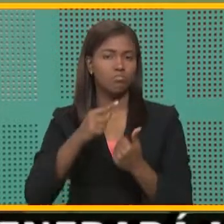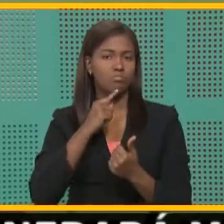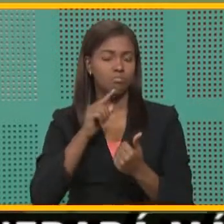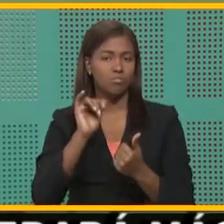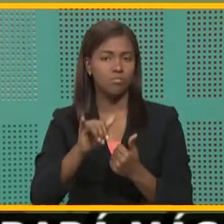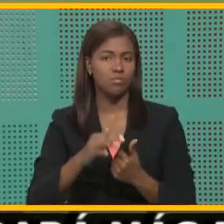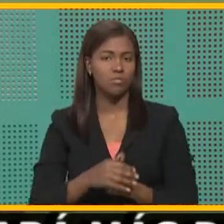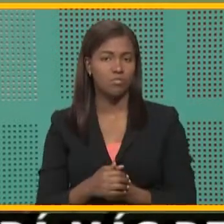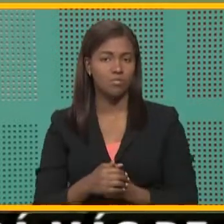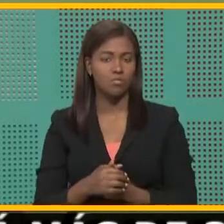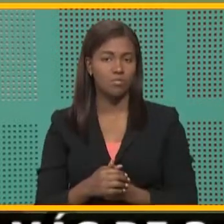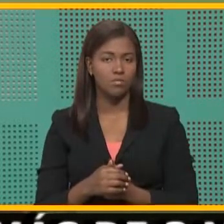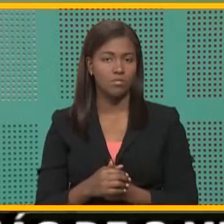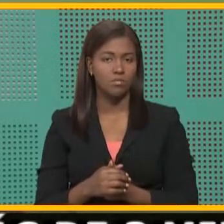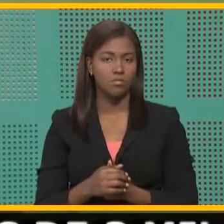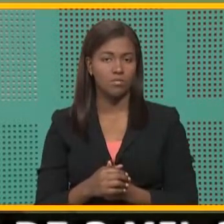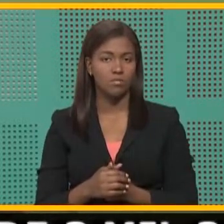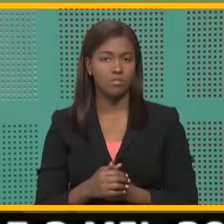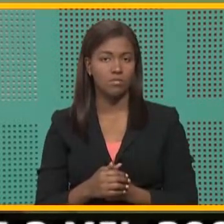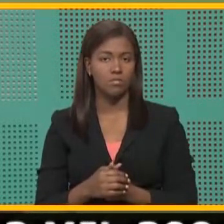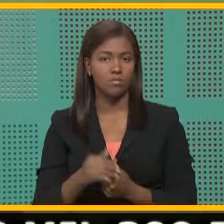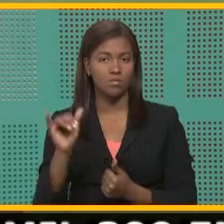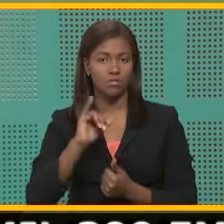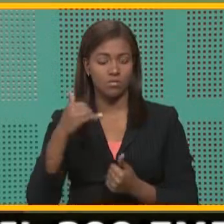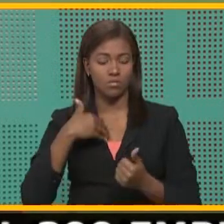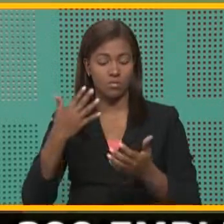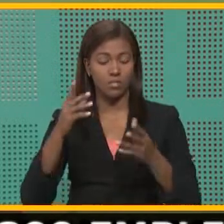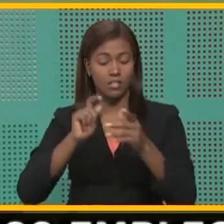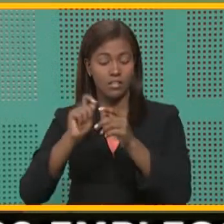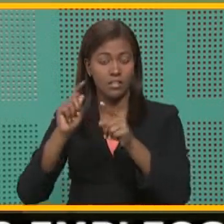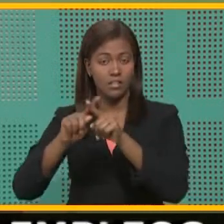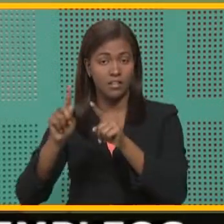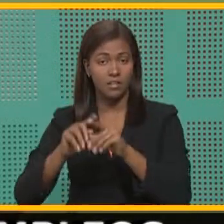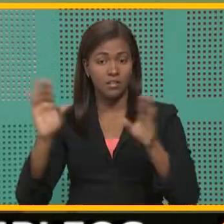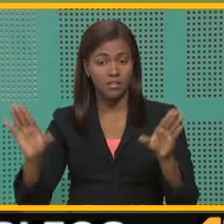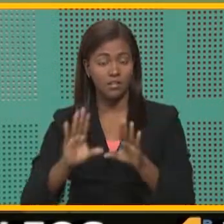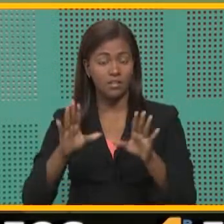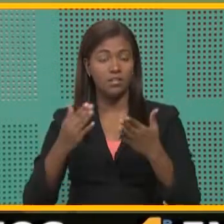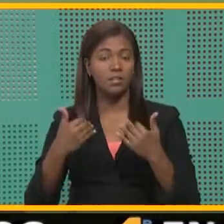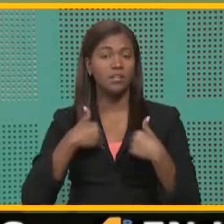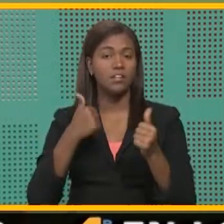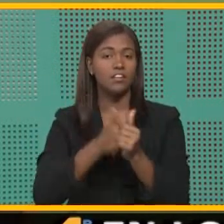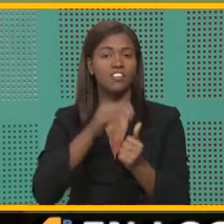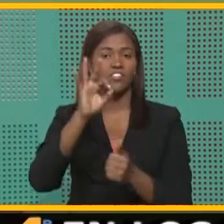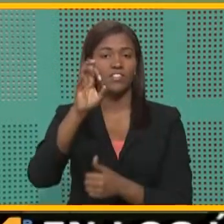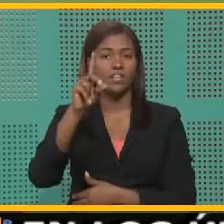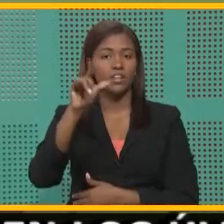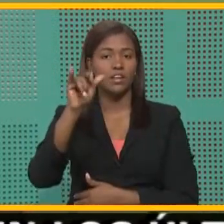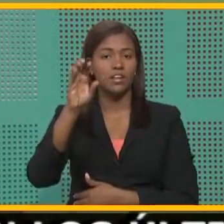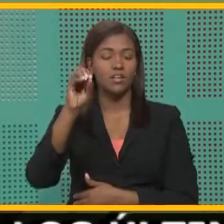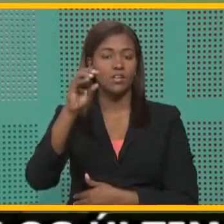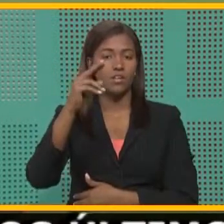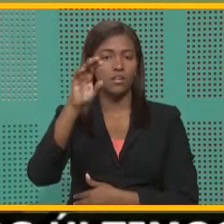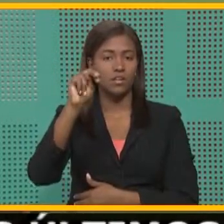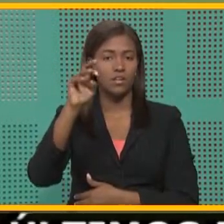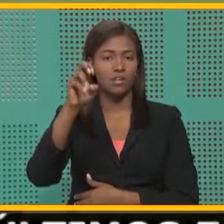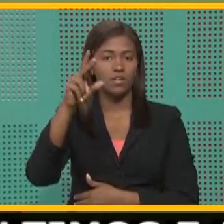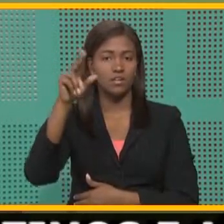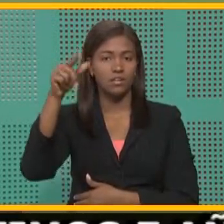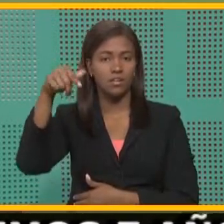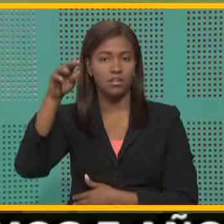una recopilación de escritos diversos que hizo Federico Enríquez y Carvajal